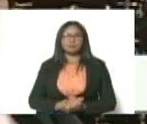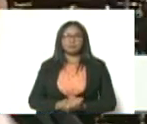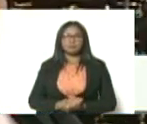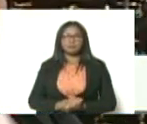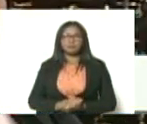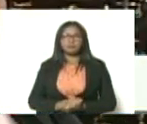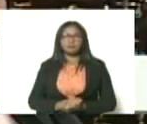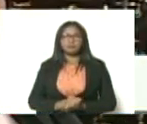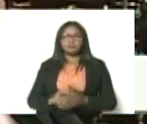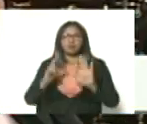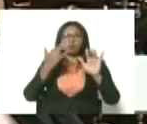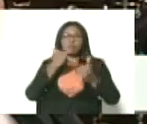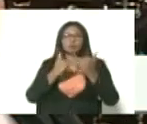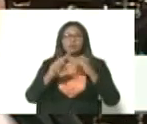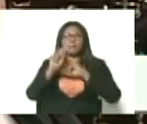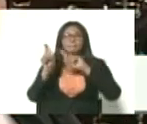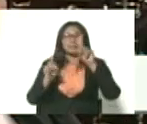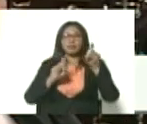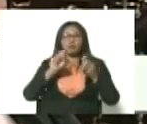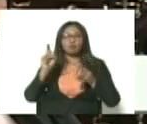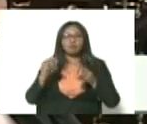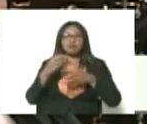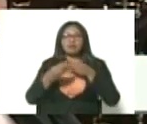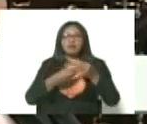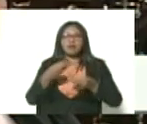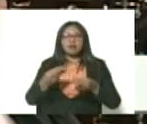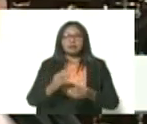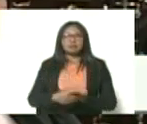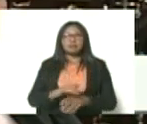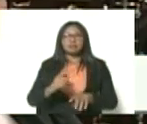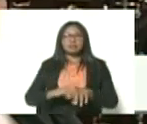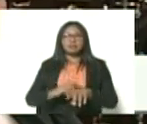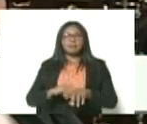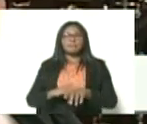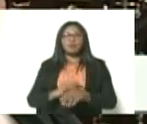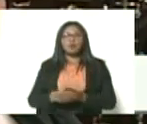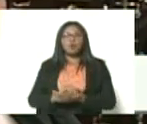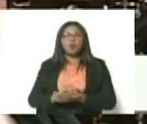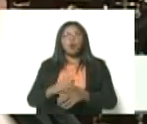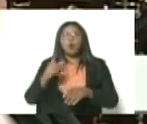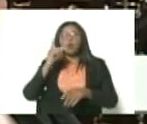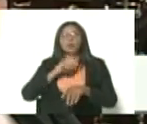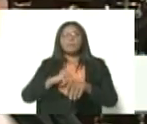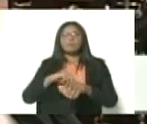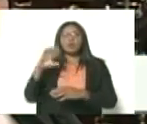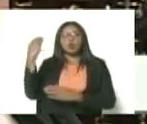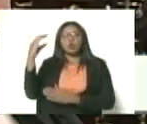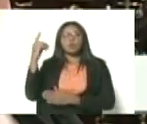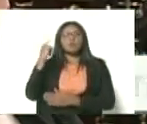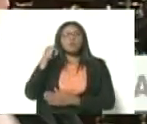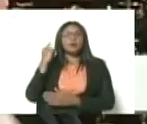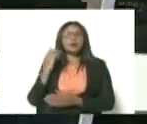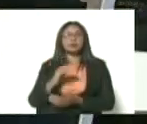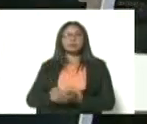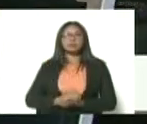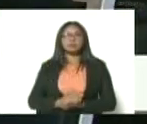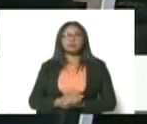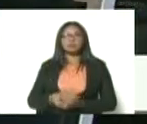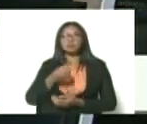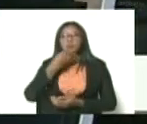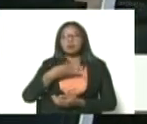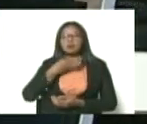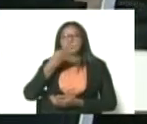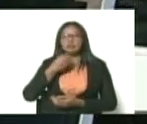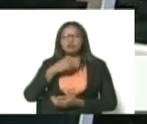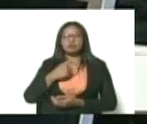La octava y última pregunta la realiza por el tiempo de Colombia, Andreína y Triago. Buenas tardes.